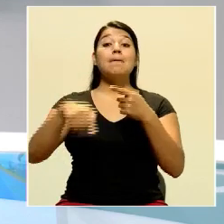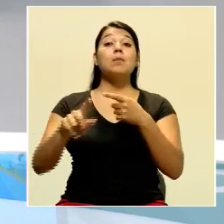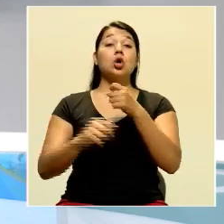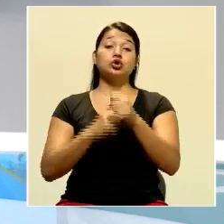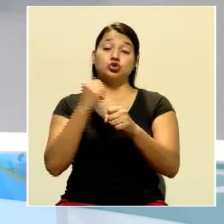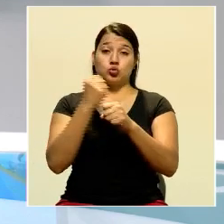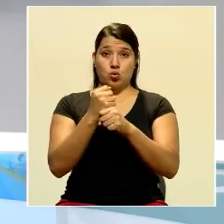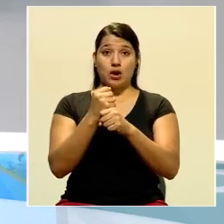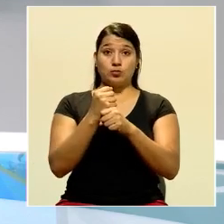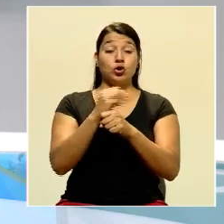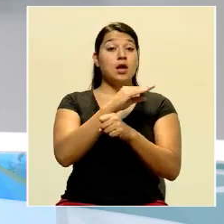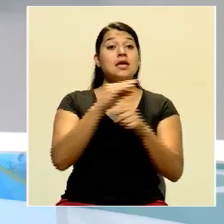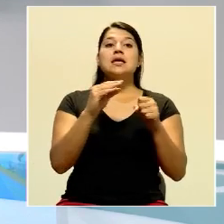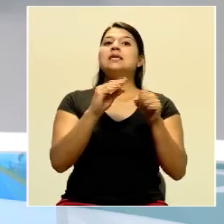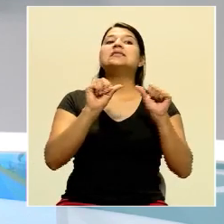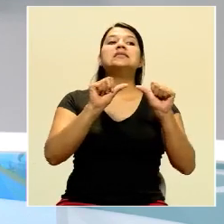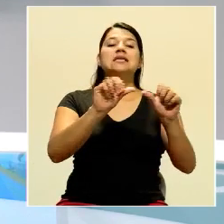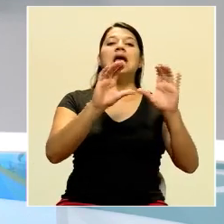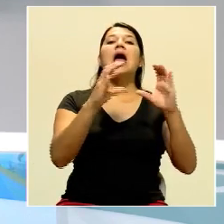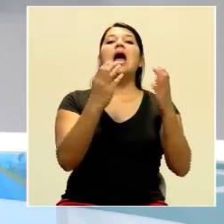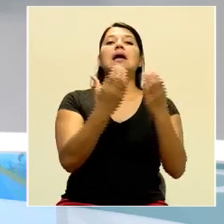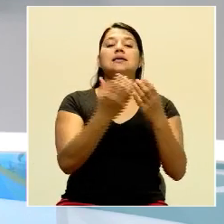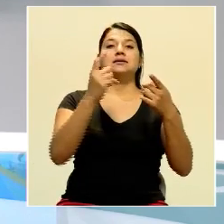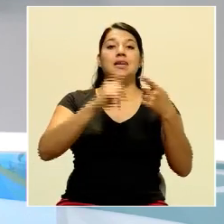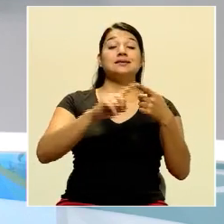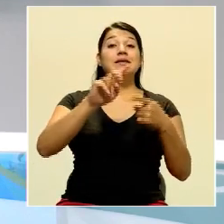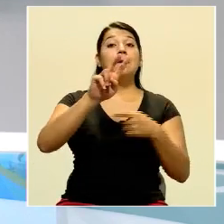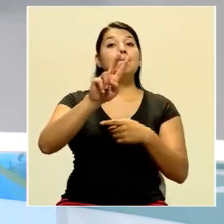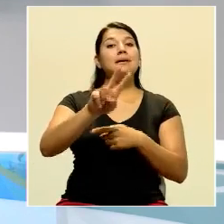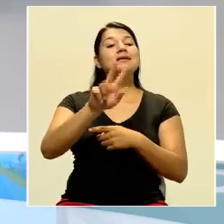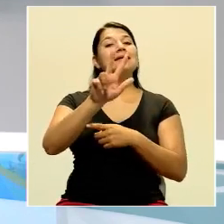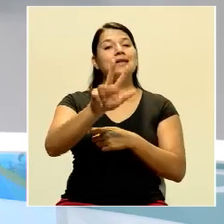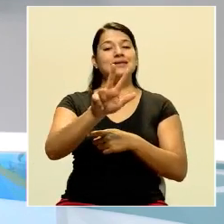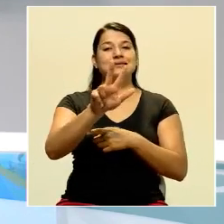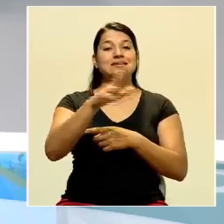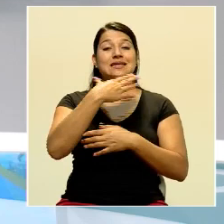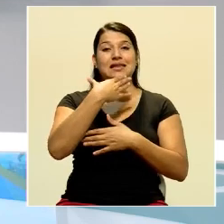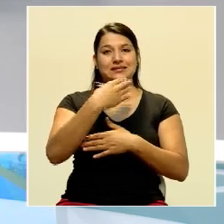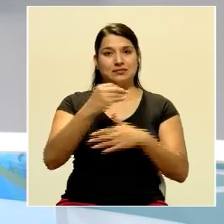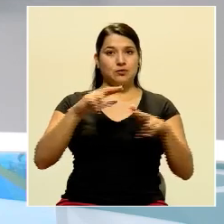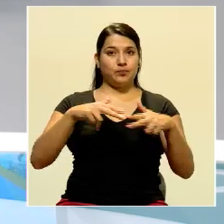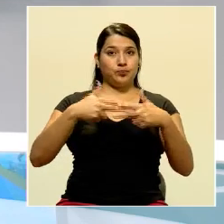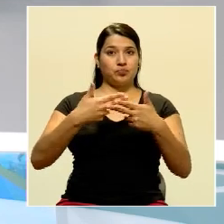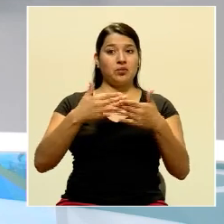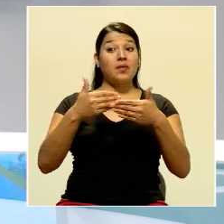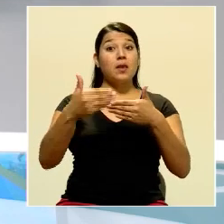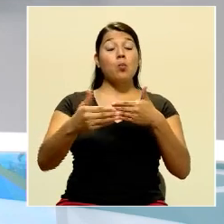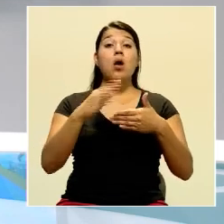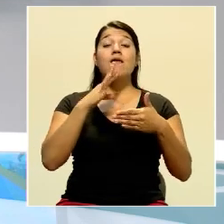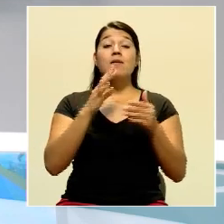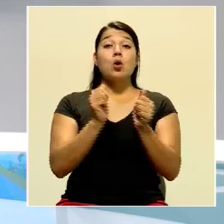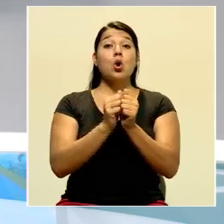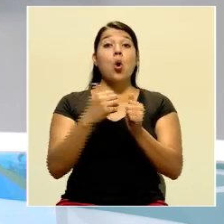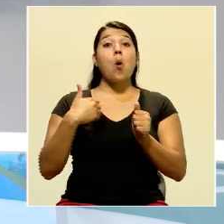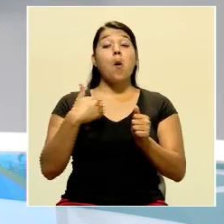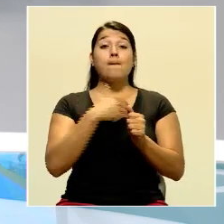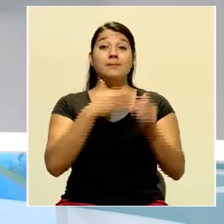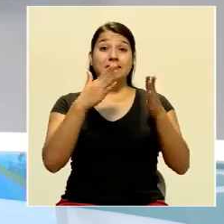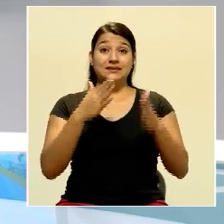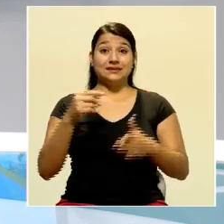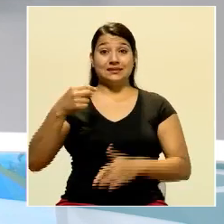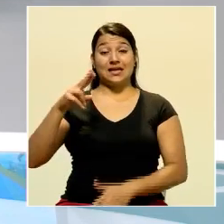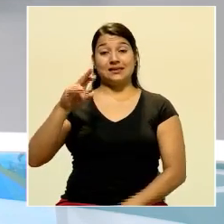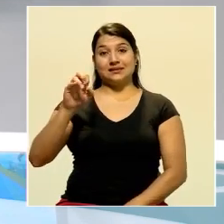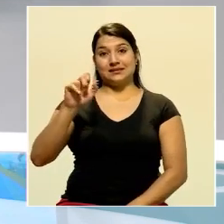próximo 23 de diciembre. Más adelante en esta edición vamos a conversar con la ministra Giselle Cruz sobre